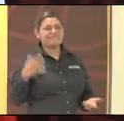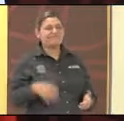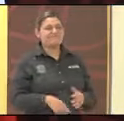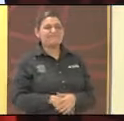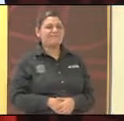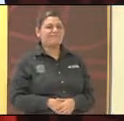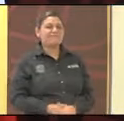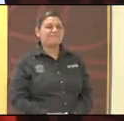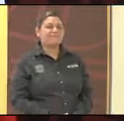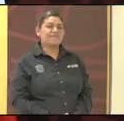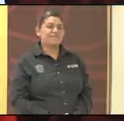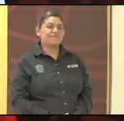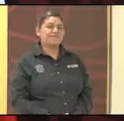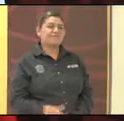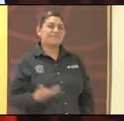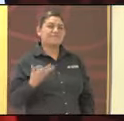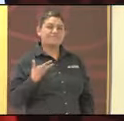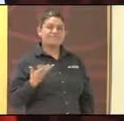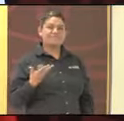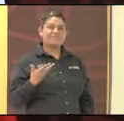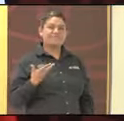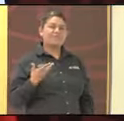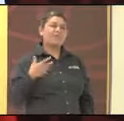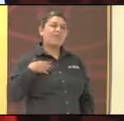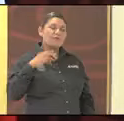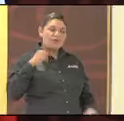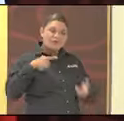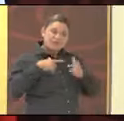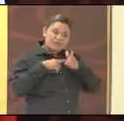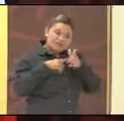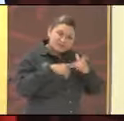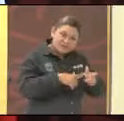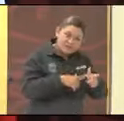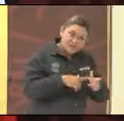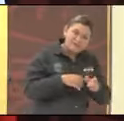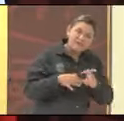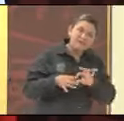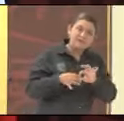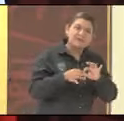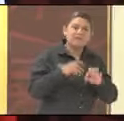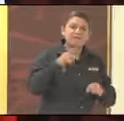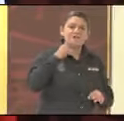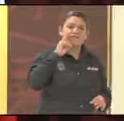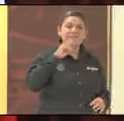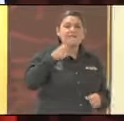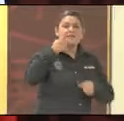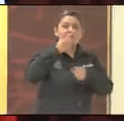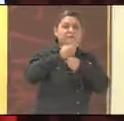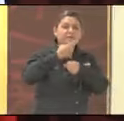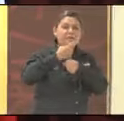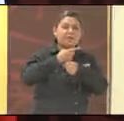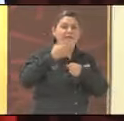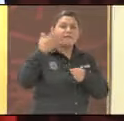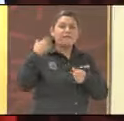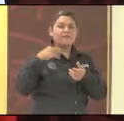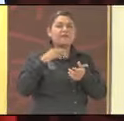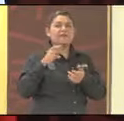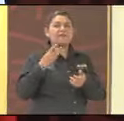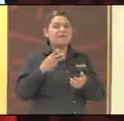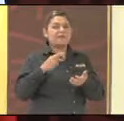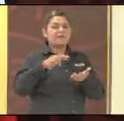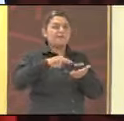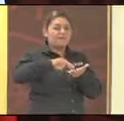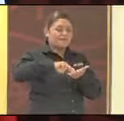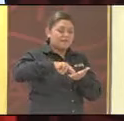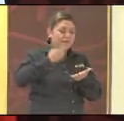Sí, híjole. Bueno, pues que no siguen las redes sociales. No se dieron cuenta que el 1 de mayo firmamos un convenio